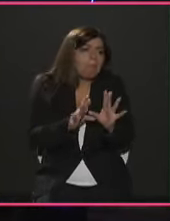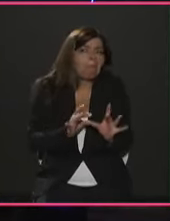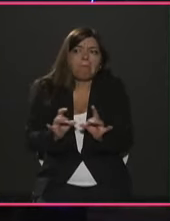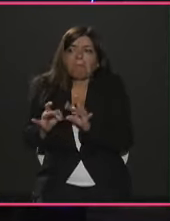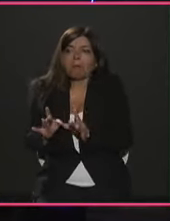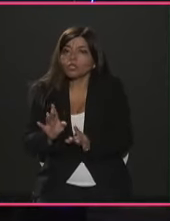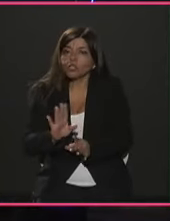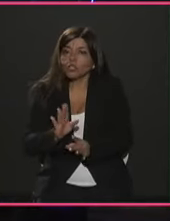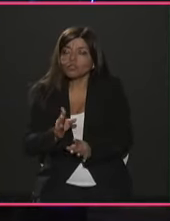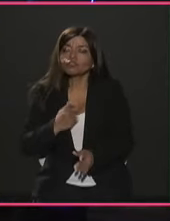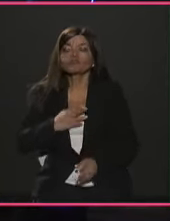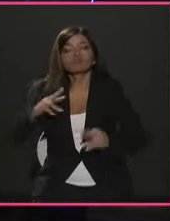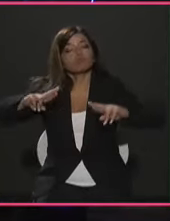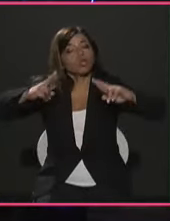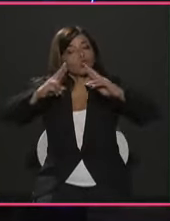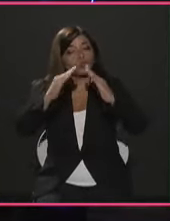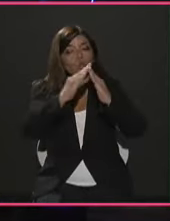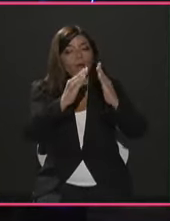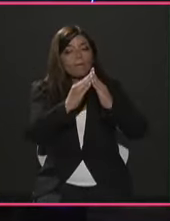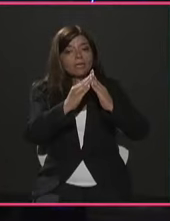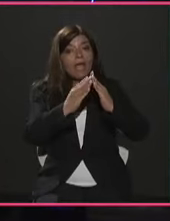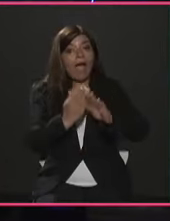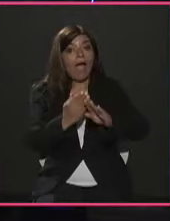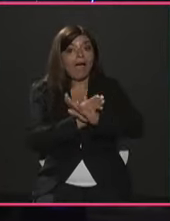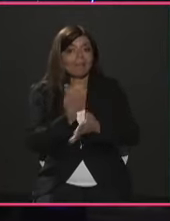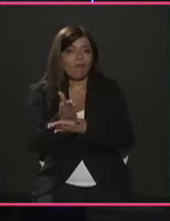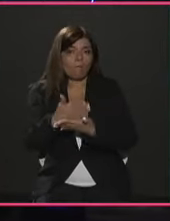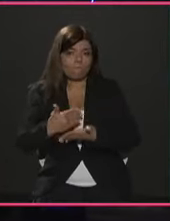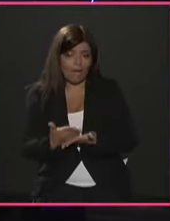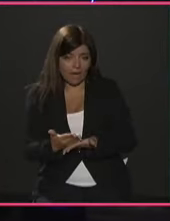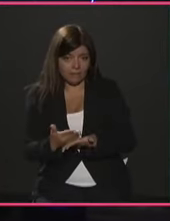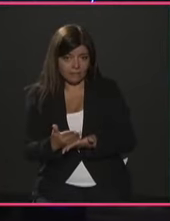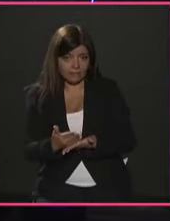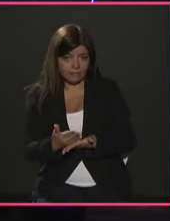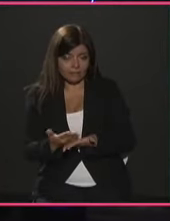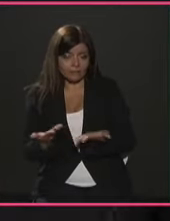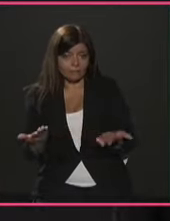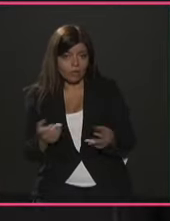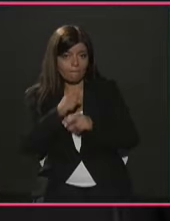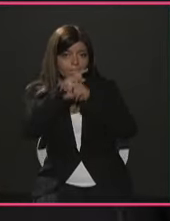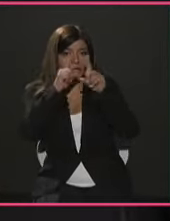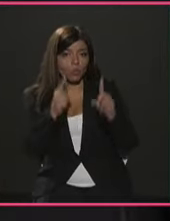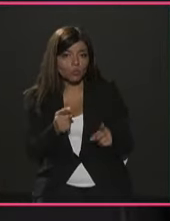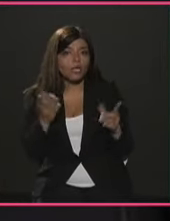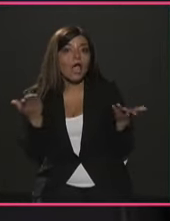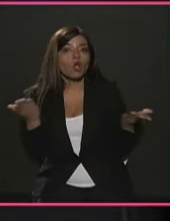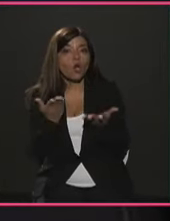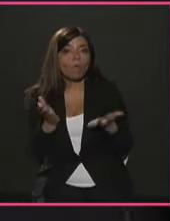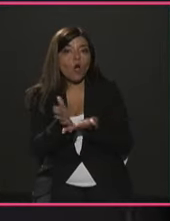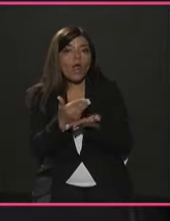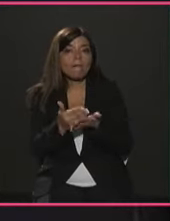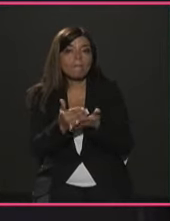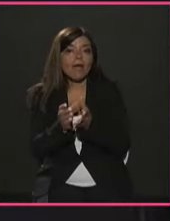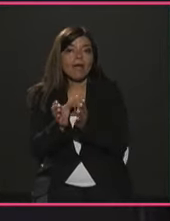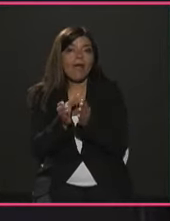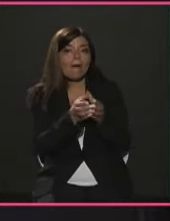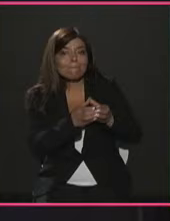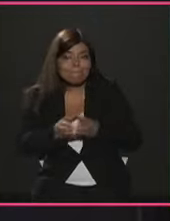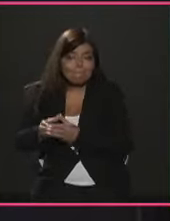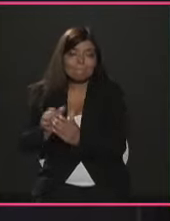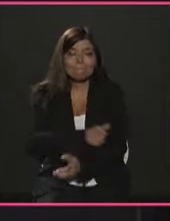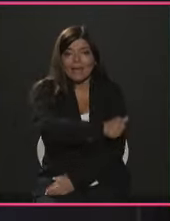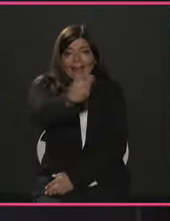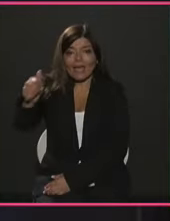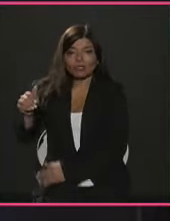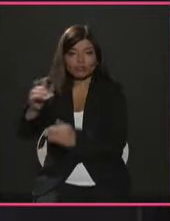donde instaló su casa por tanto tenía un plan La pregunta es cómo hacemos que ese plan sea colectivo que ese plan